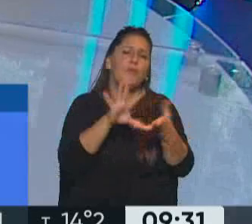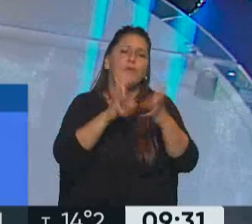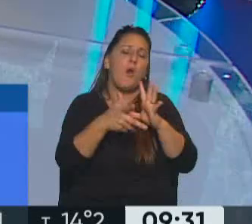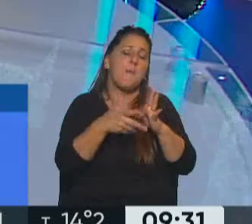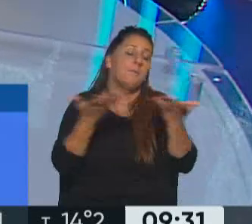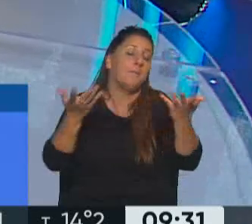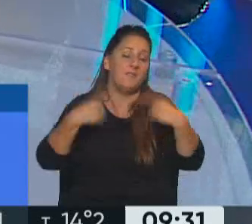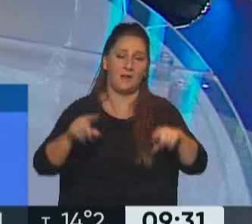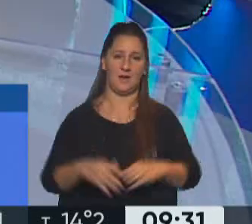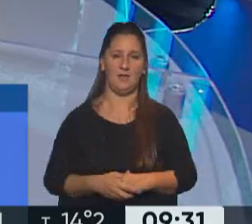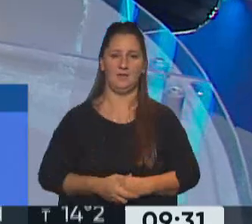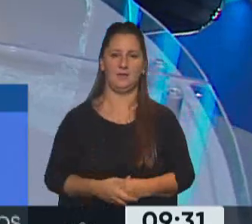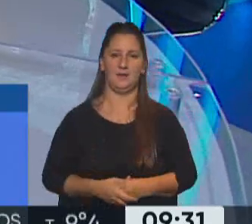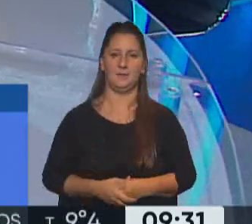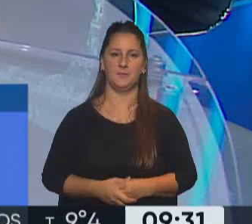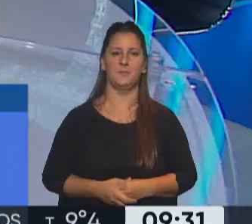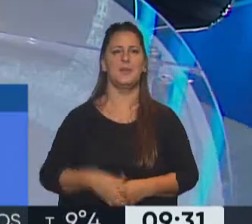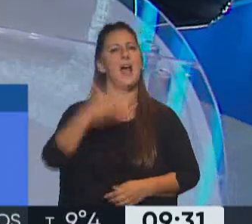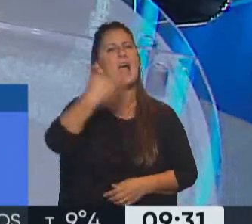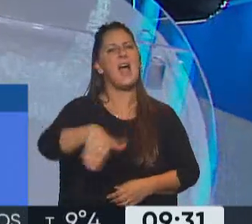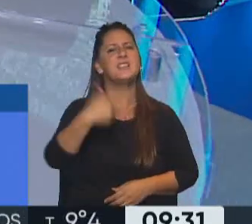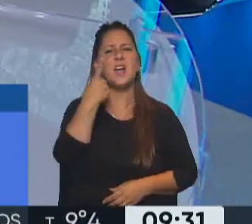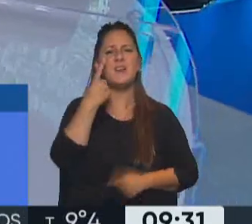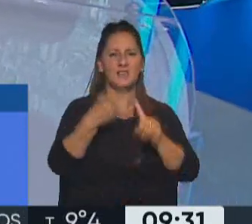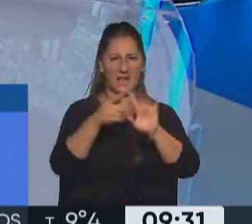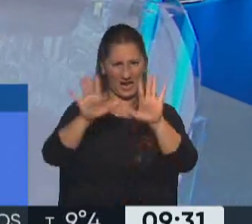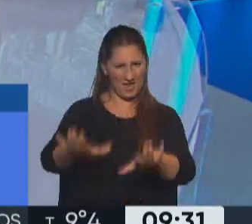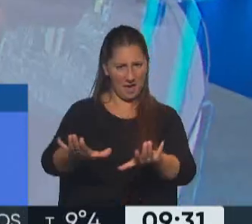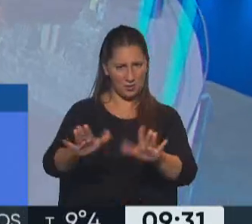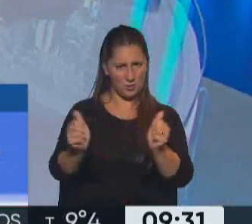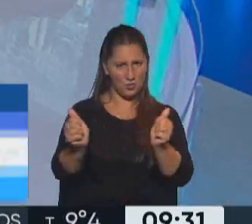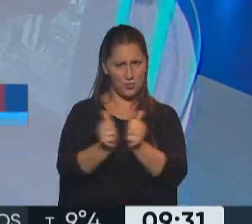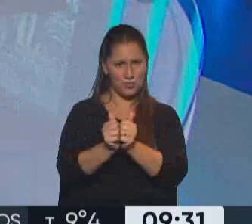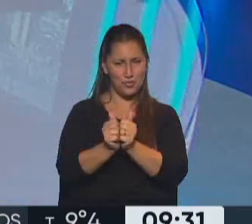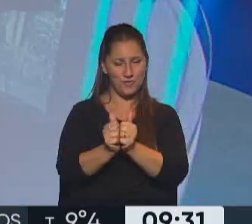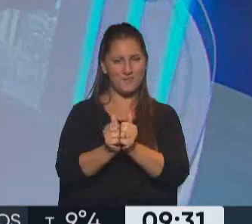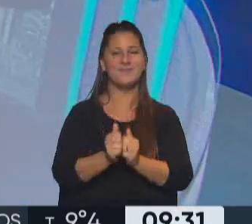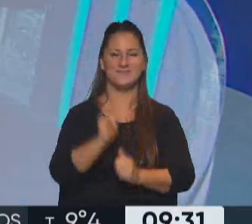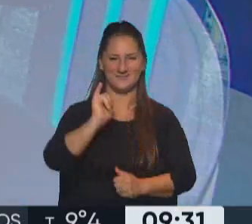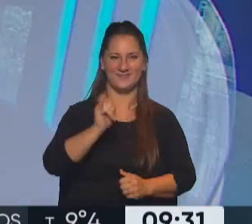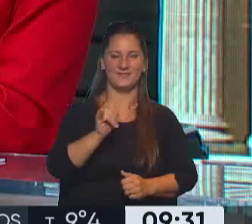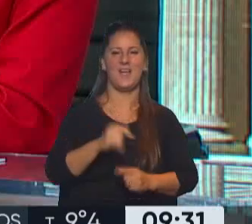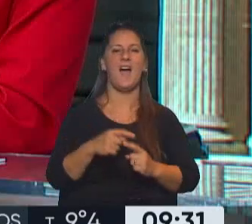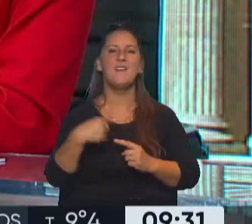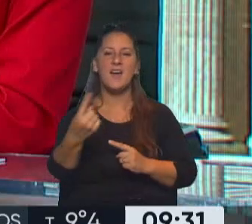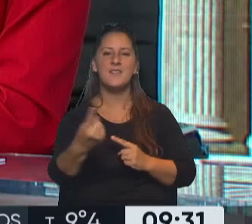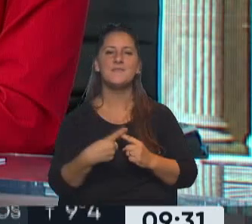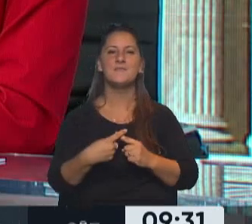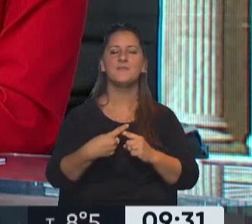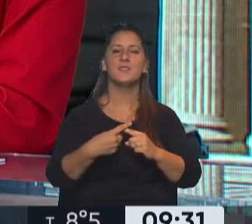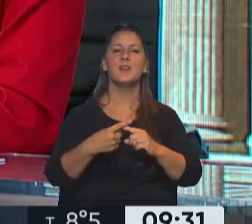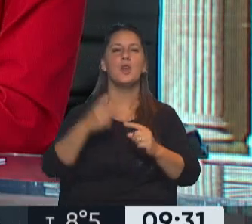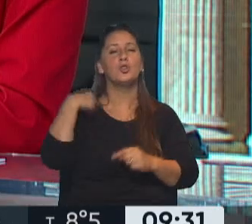gestos. Vamos a ir a la calle, ¿te parece? Te quedas un ratito más con nosotros, Noel. Así vamos con este ida y vuelta que tenemos entre lo